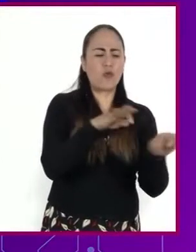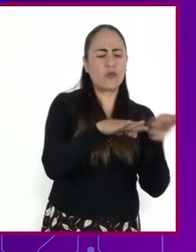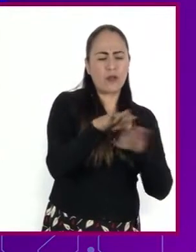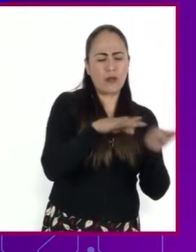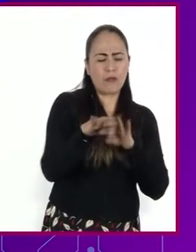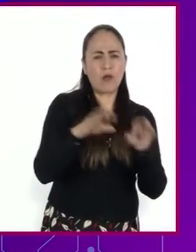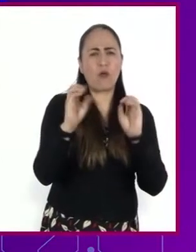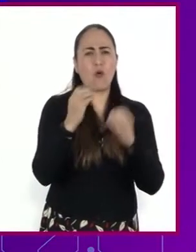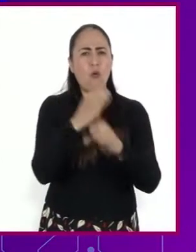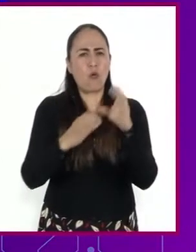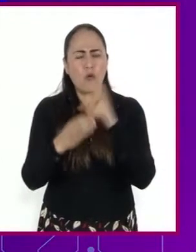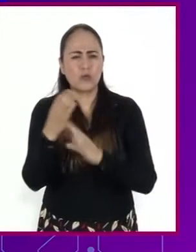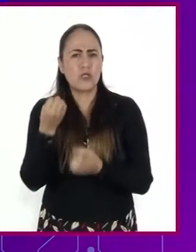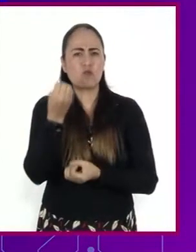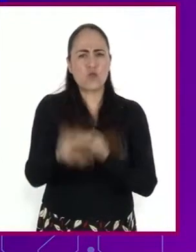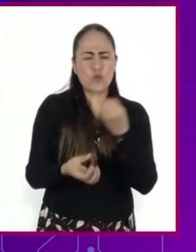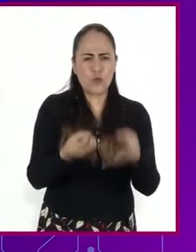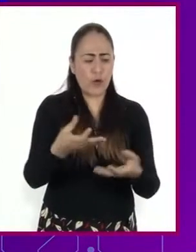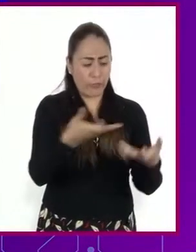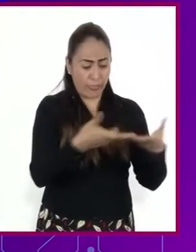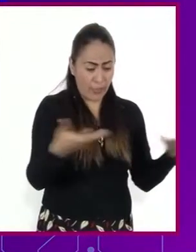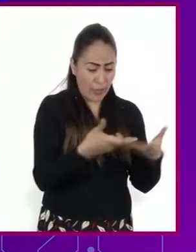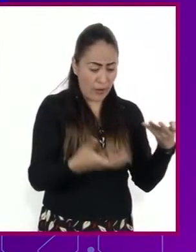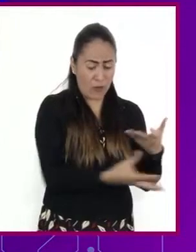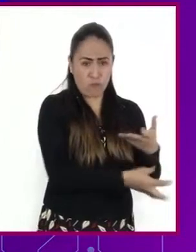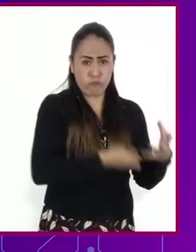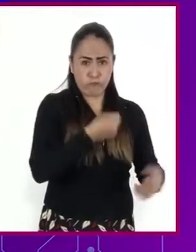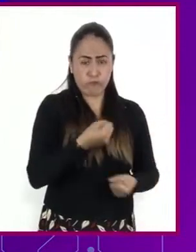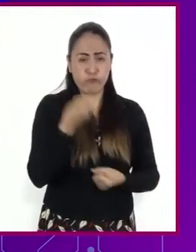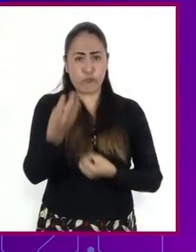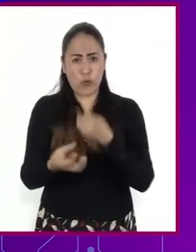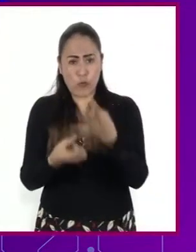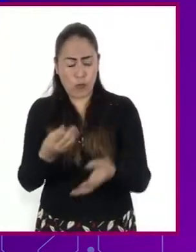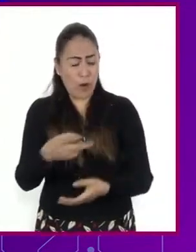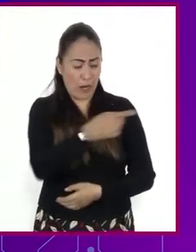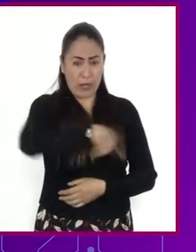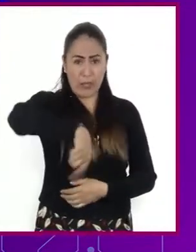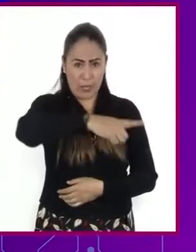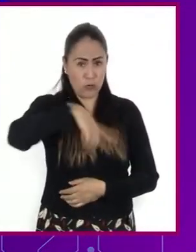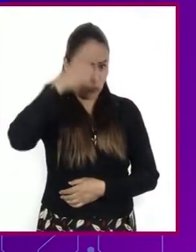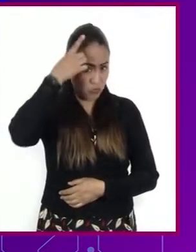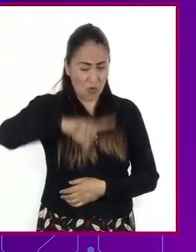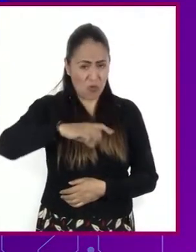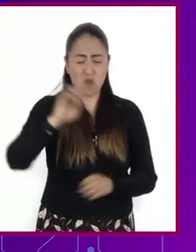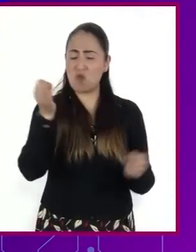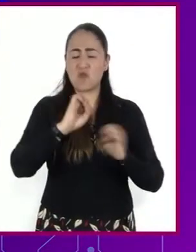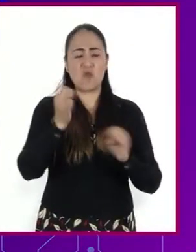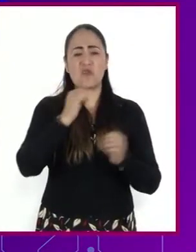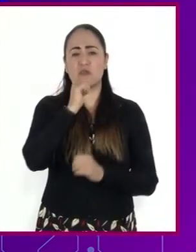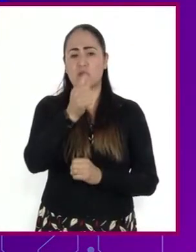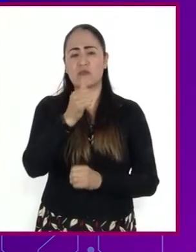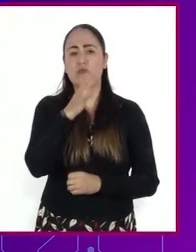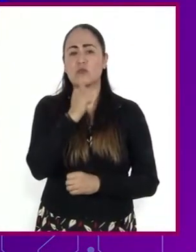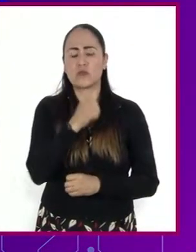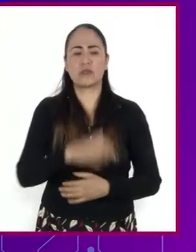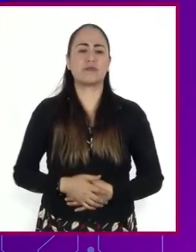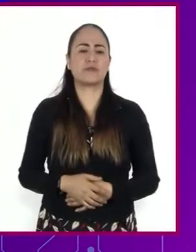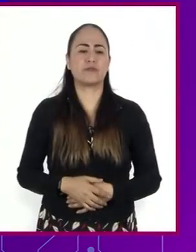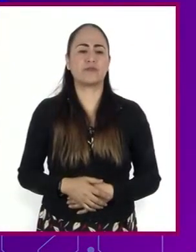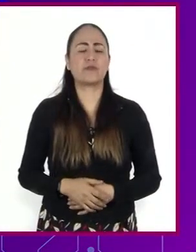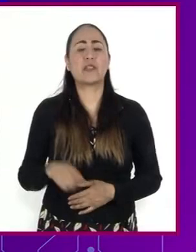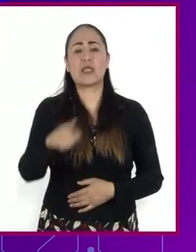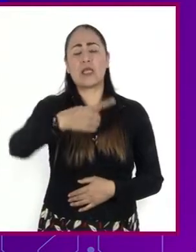que ejercía funciones administrativas y judiciales. Los cabildos eran organizaciones que correspondían a